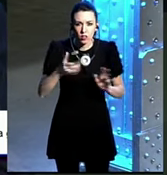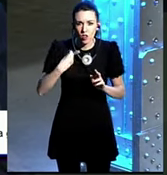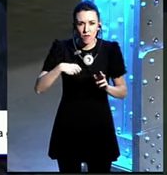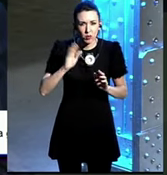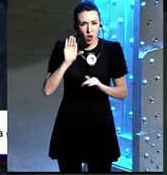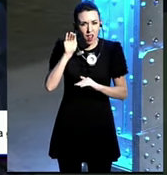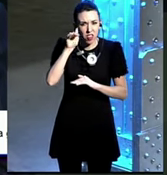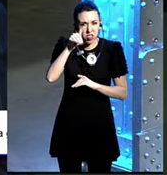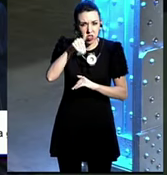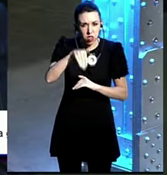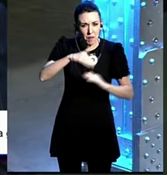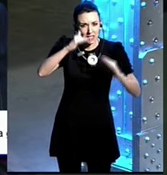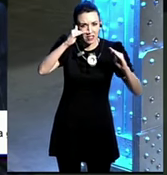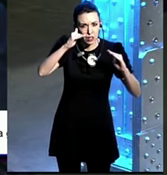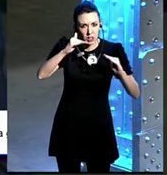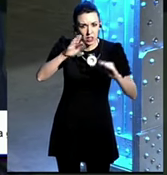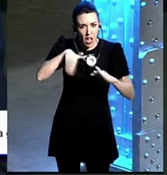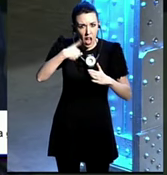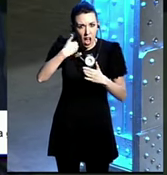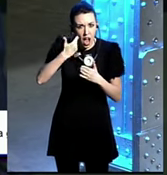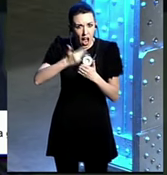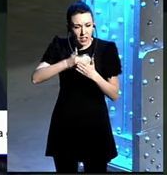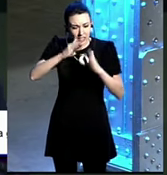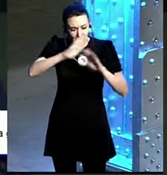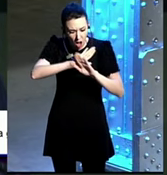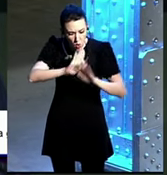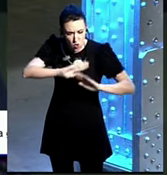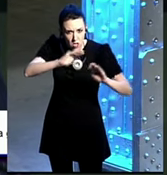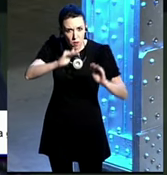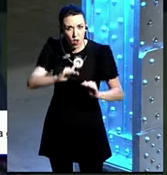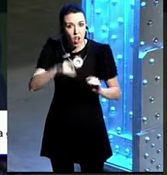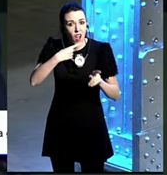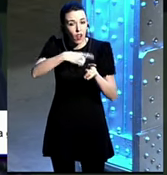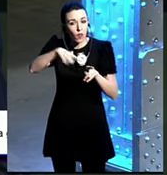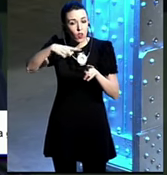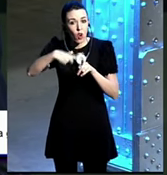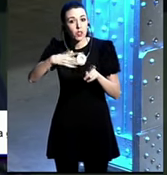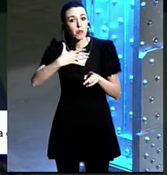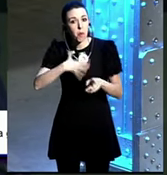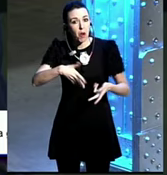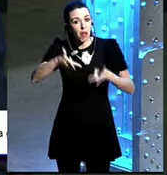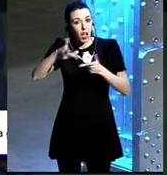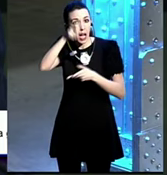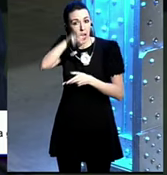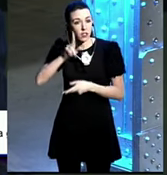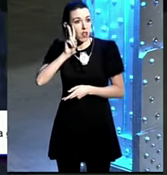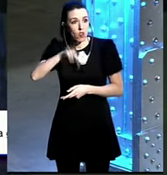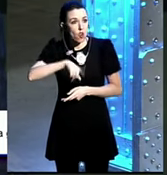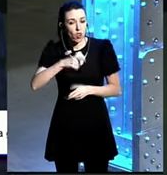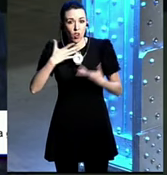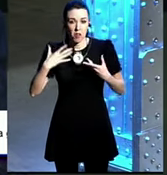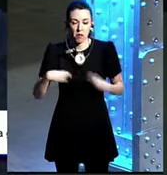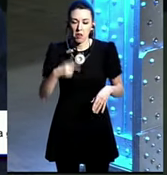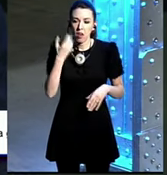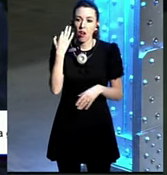esa caída y descenso hacia la profundidad. Bueno, pues este tipo de cosas permiten a la gente que no reconoce que está deprimido